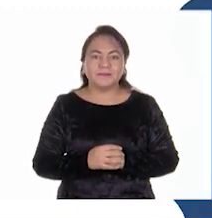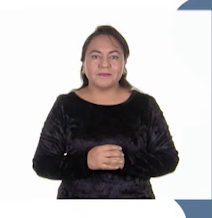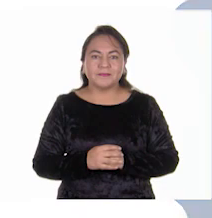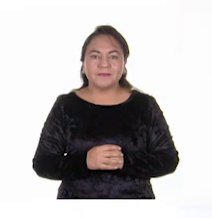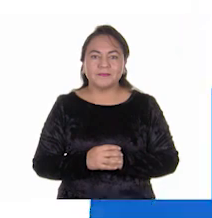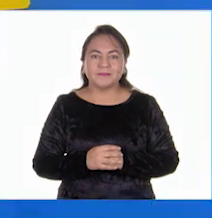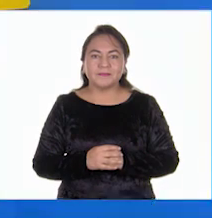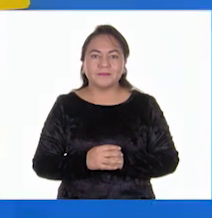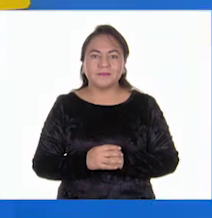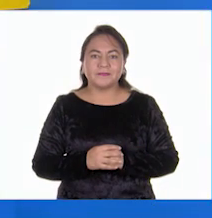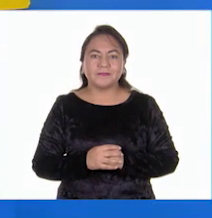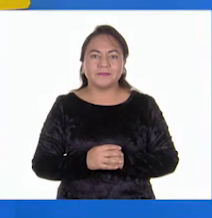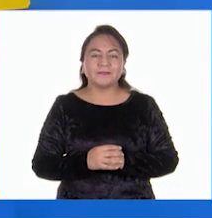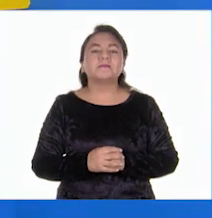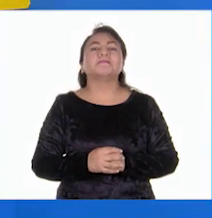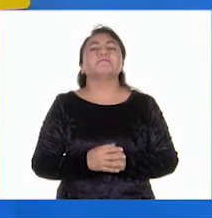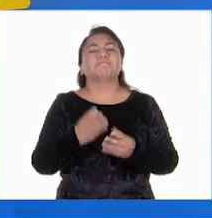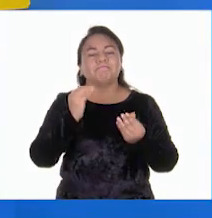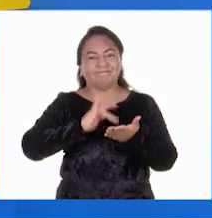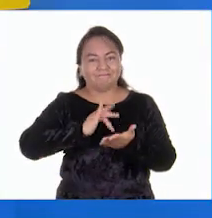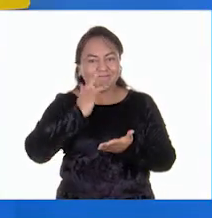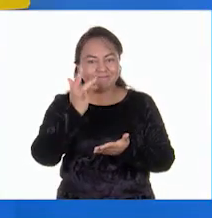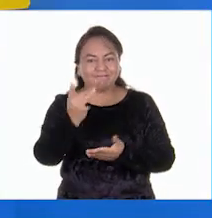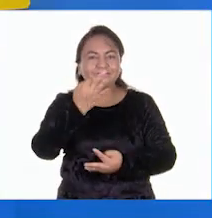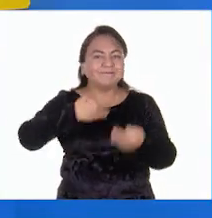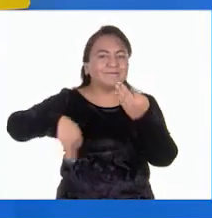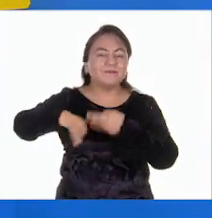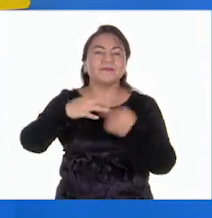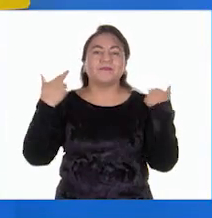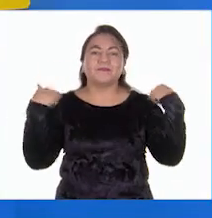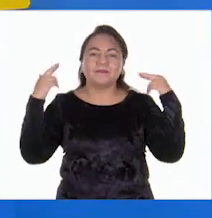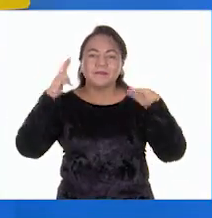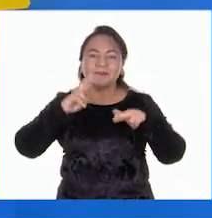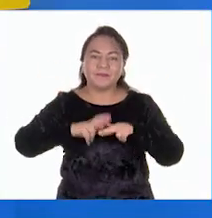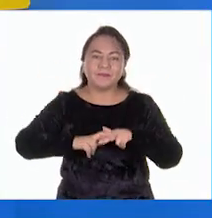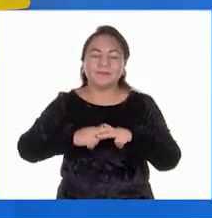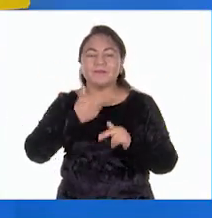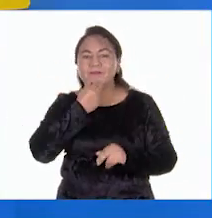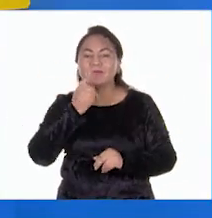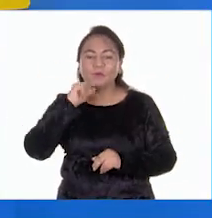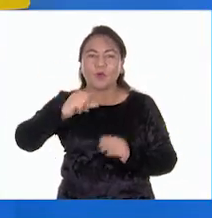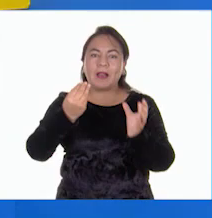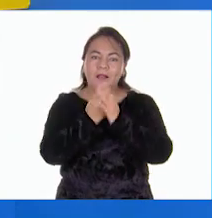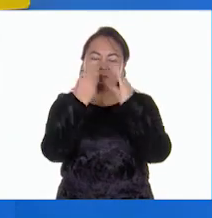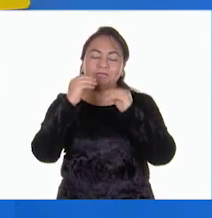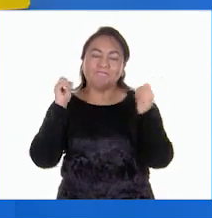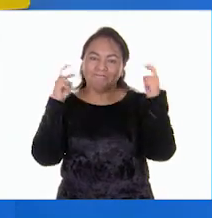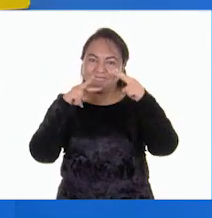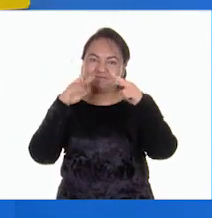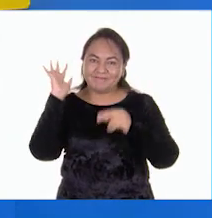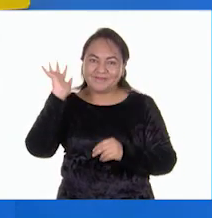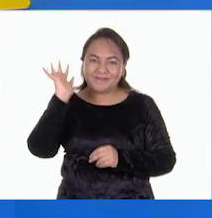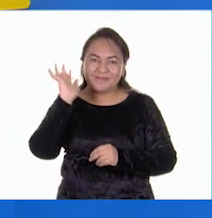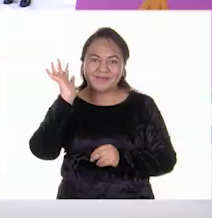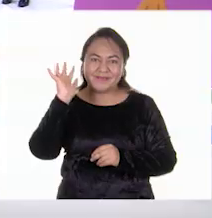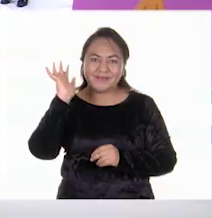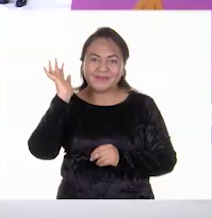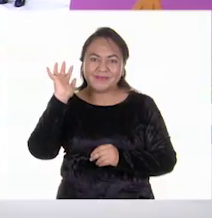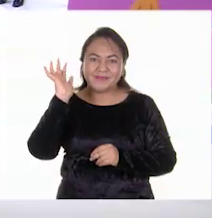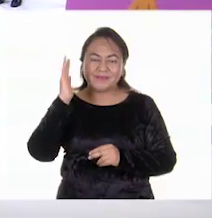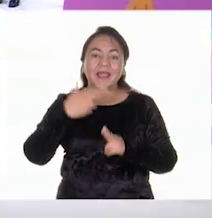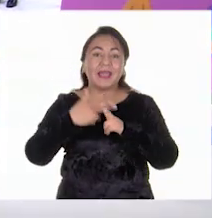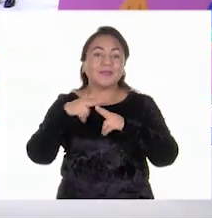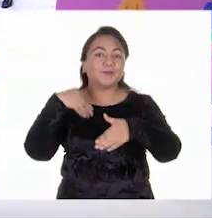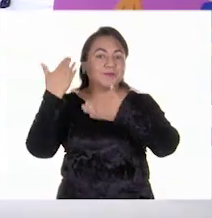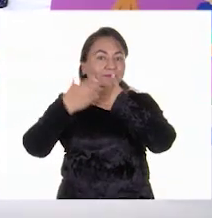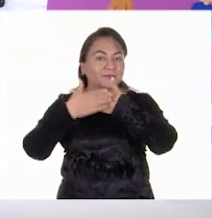aprendeencasa.cep.gob.mx. Le damos las gracias a las y los maestros que el día de hoy nos dieron clases. Nos vemos. Hasta la